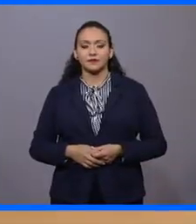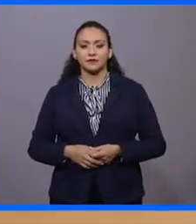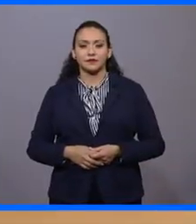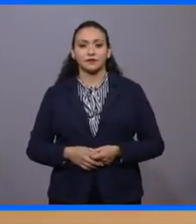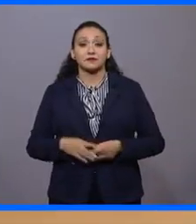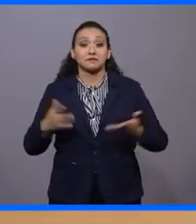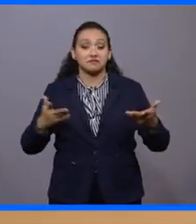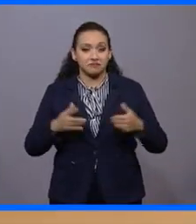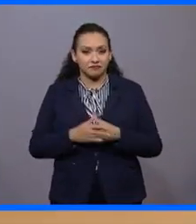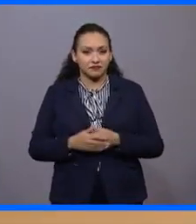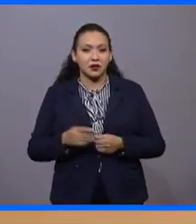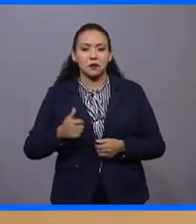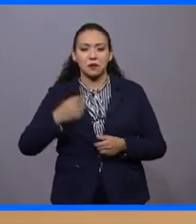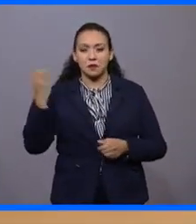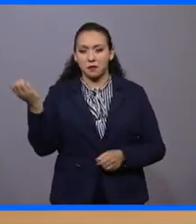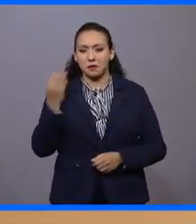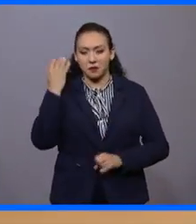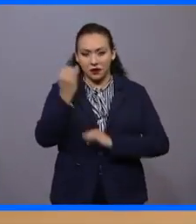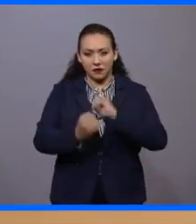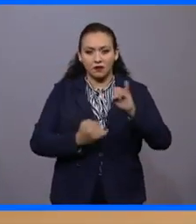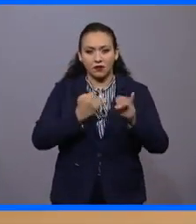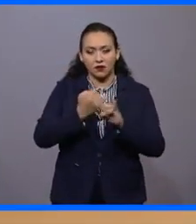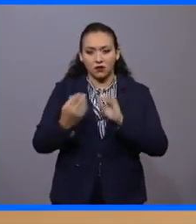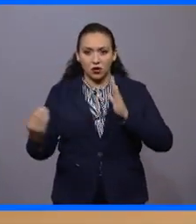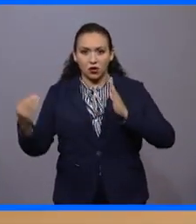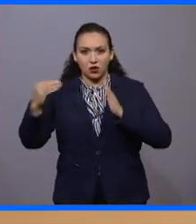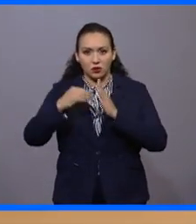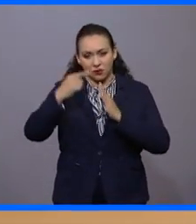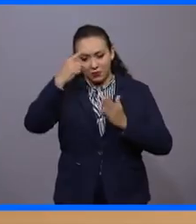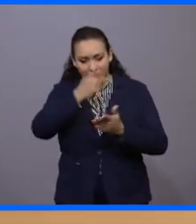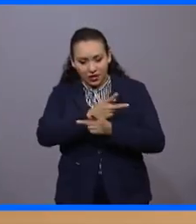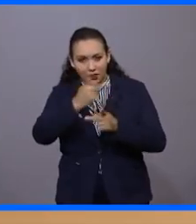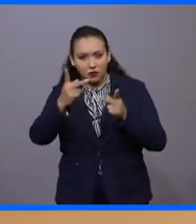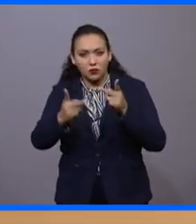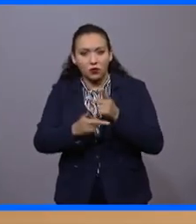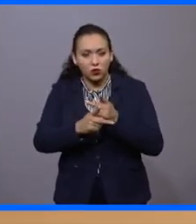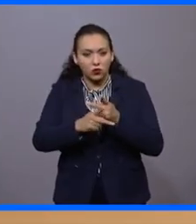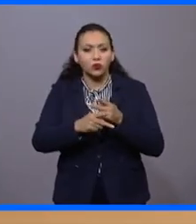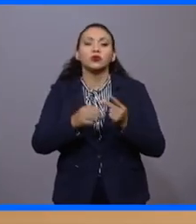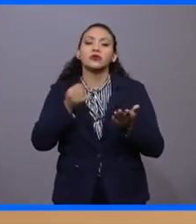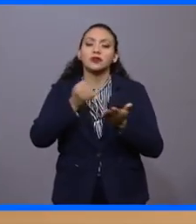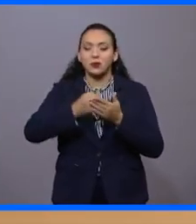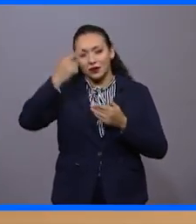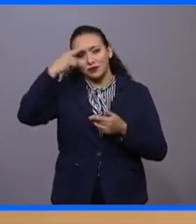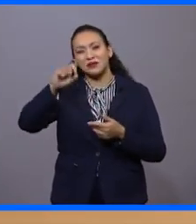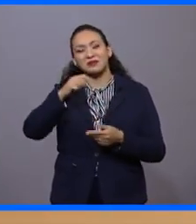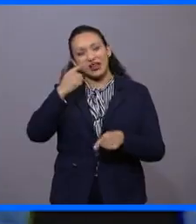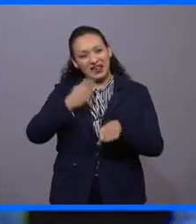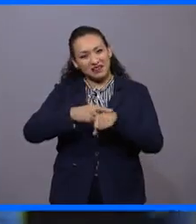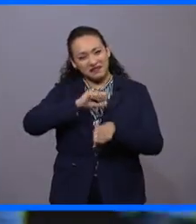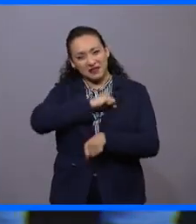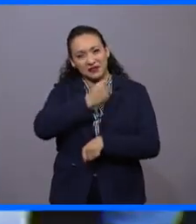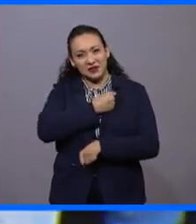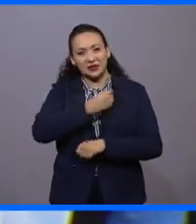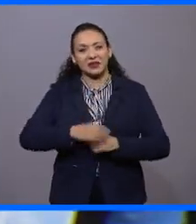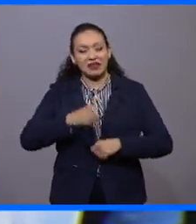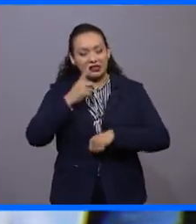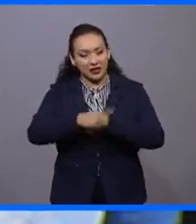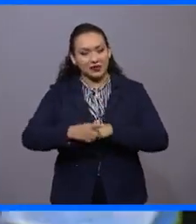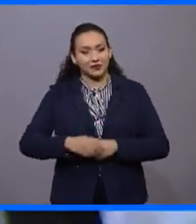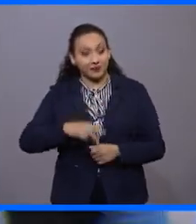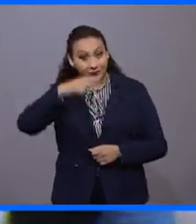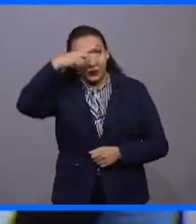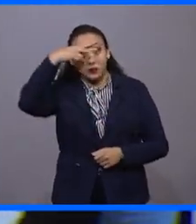Y se llevó a cabo el primer foro internacional Impuestos a Productos Nocivos para la Salud. México se